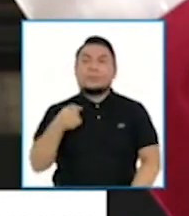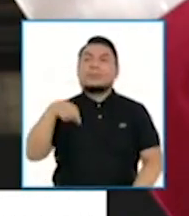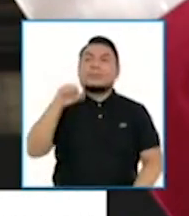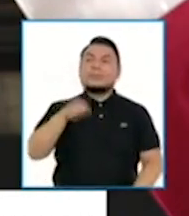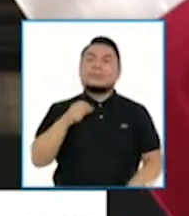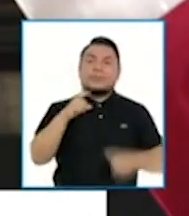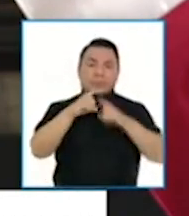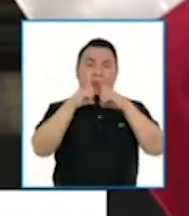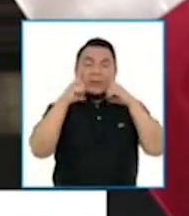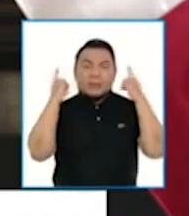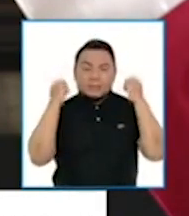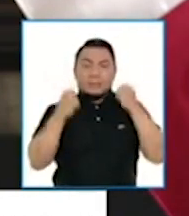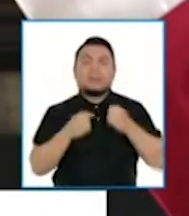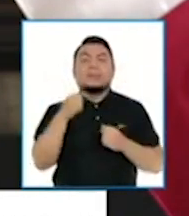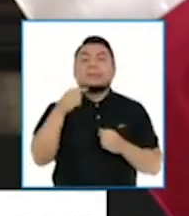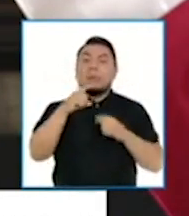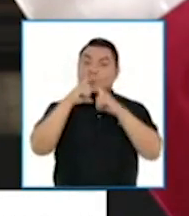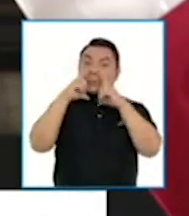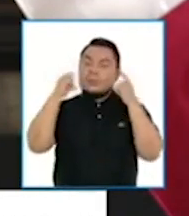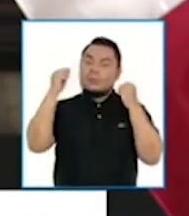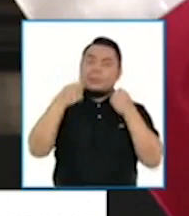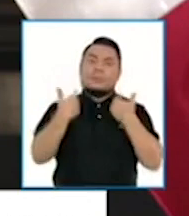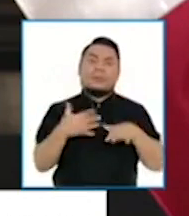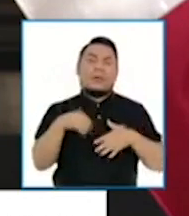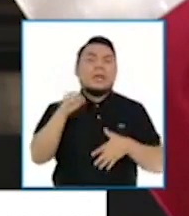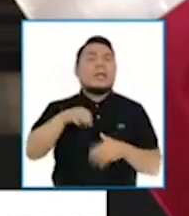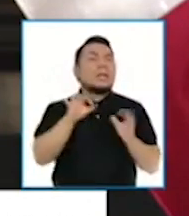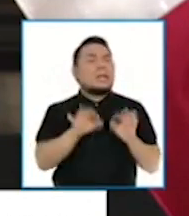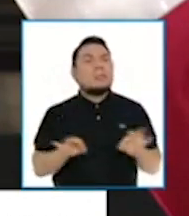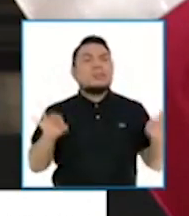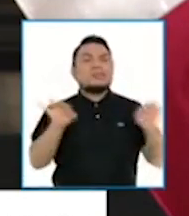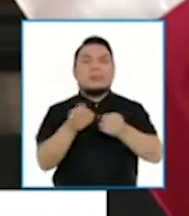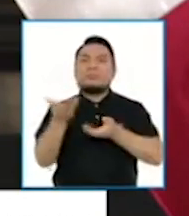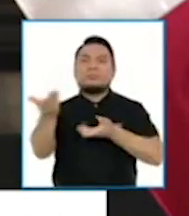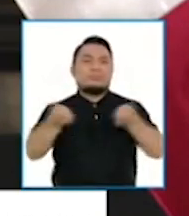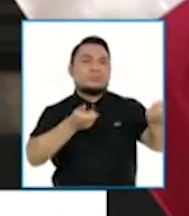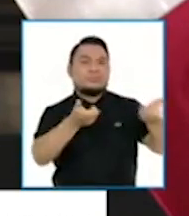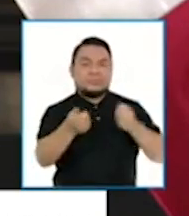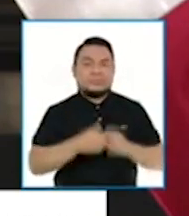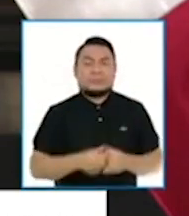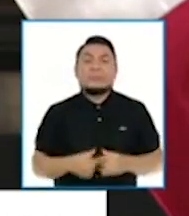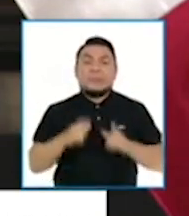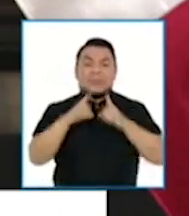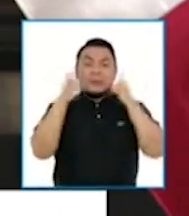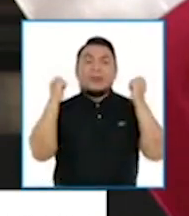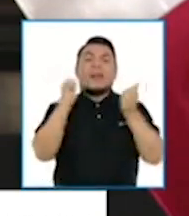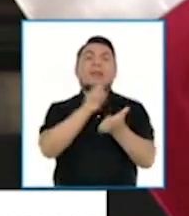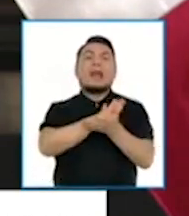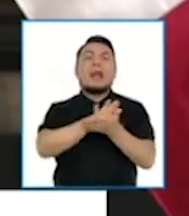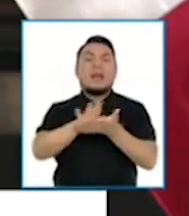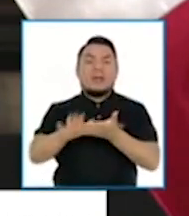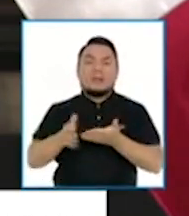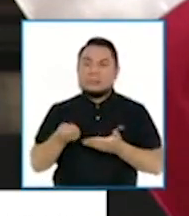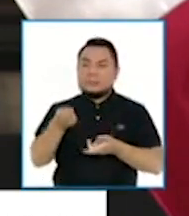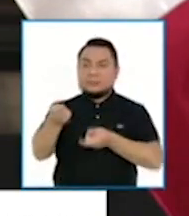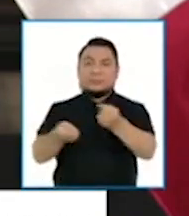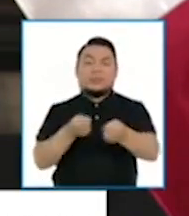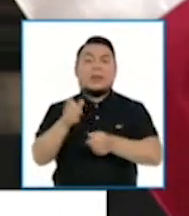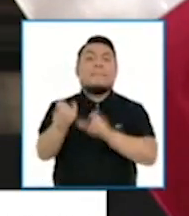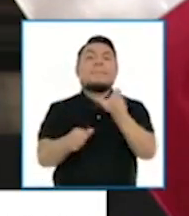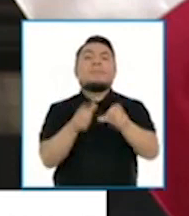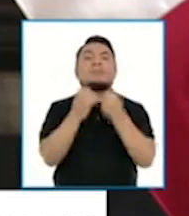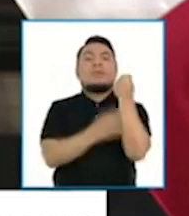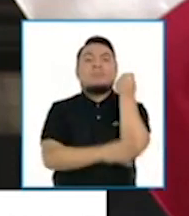mascarillas serán consideradas un bien público, de distribución gratuita a las poblaciones